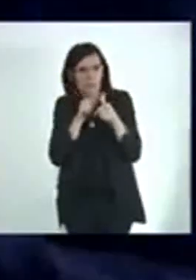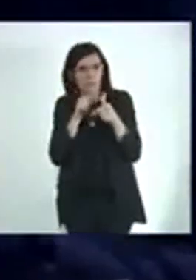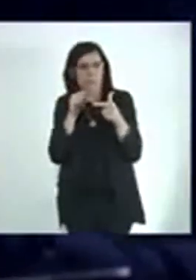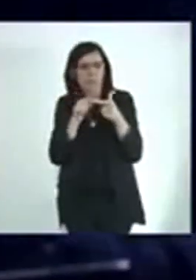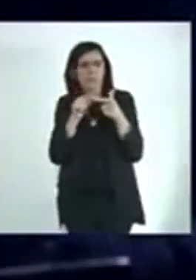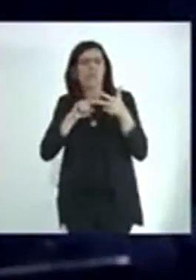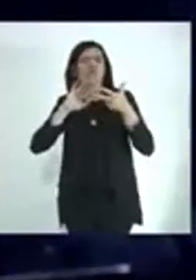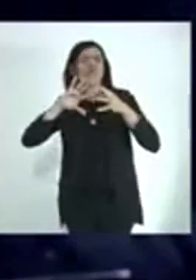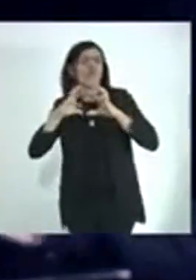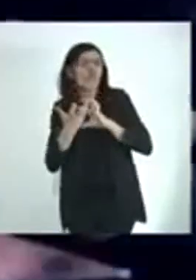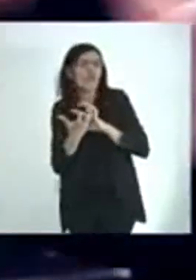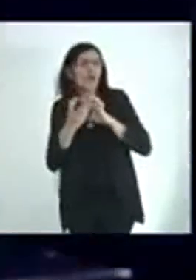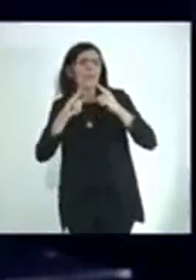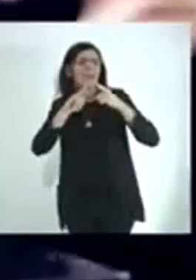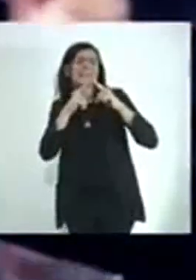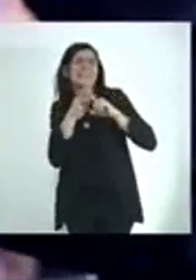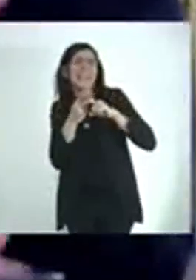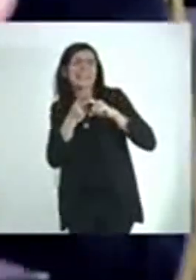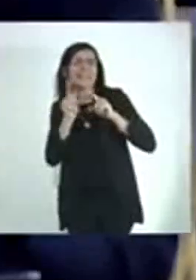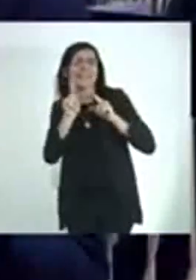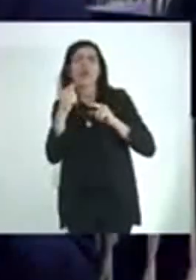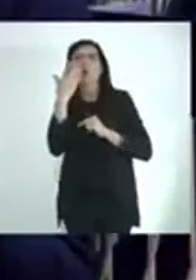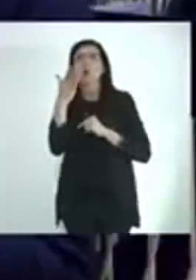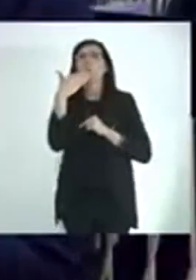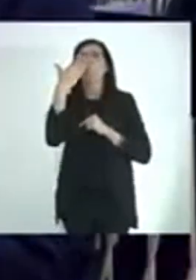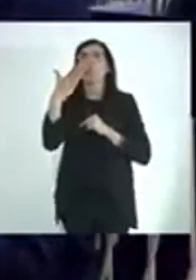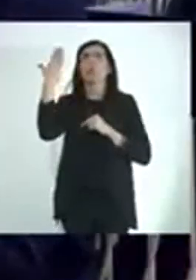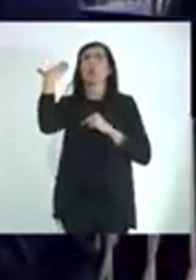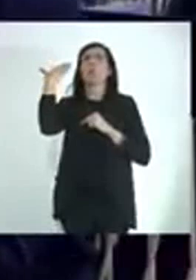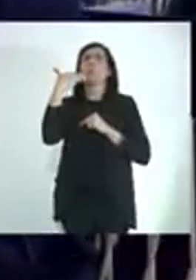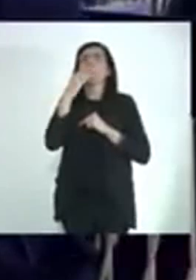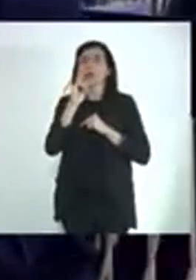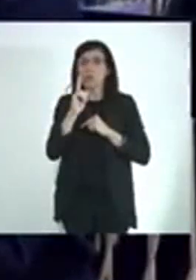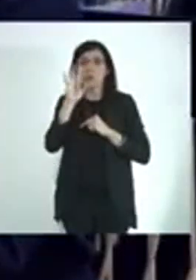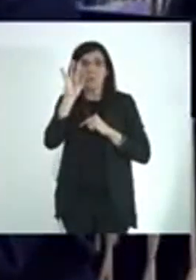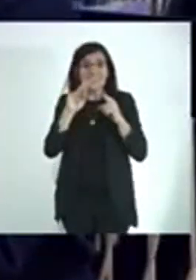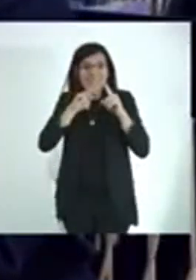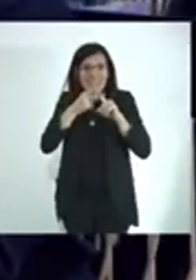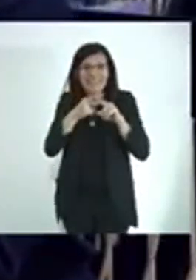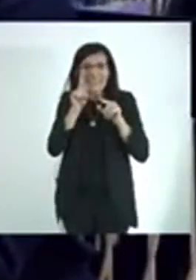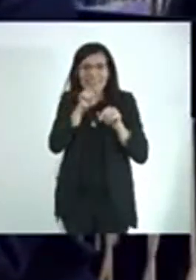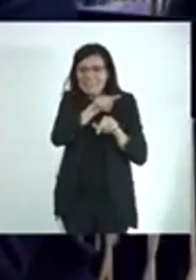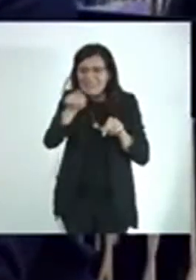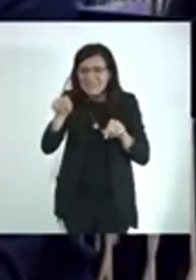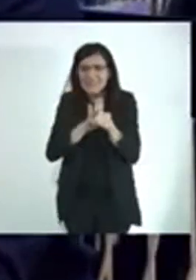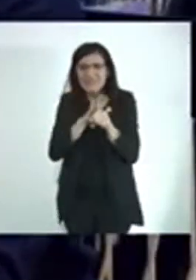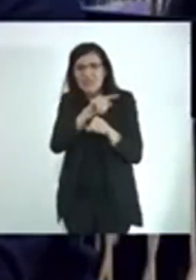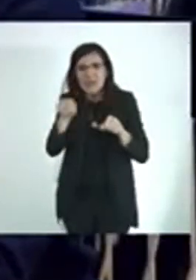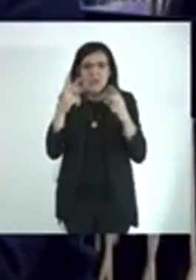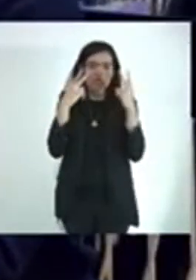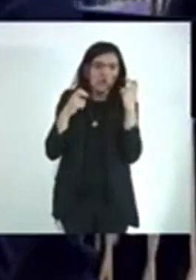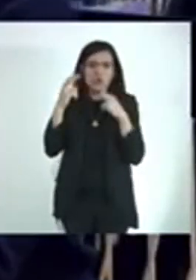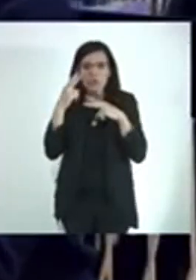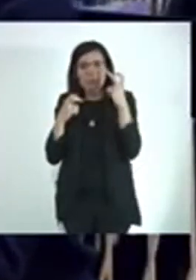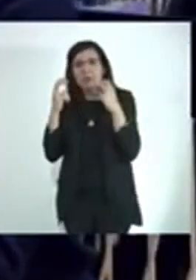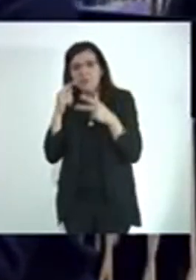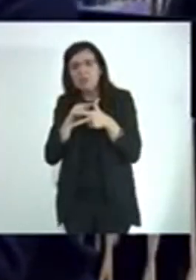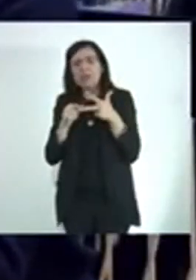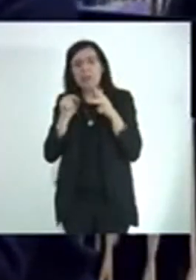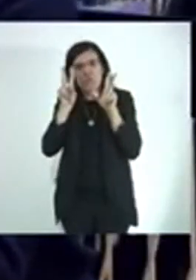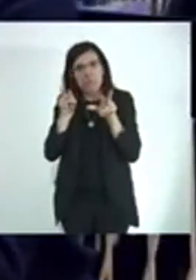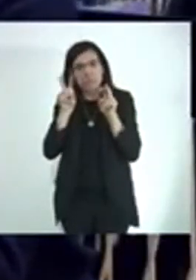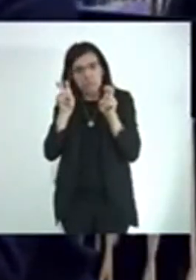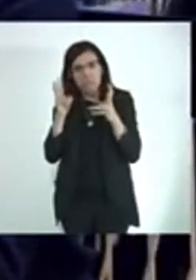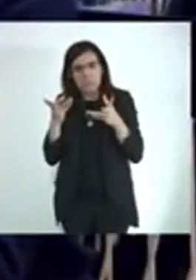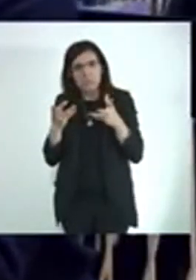de taller. Entonces están todos juntos. Una vez que culmina esa parte que es específica del abordaje del tema de